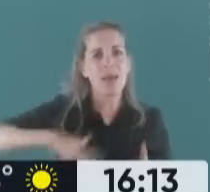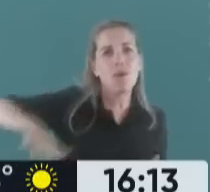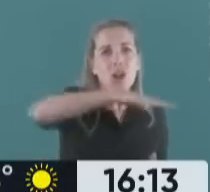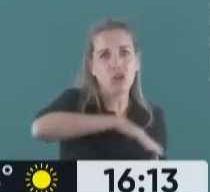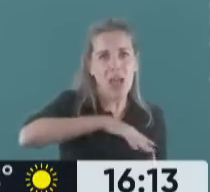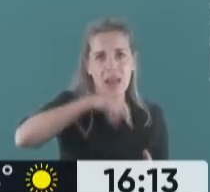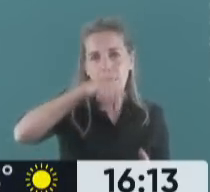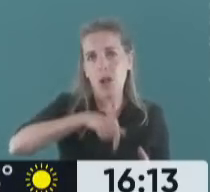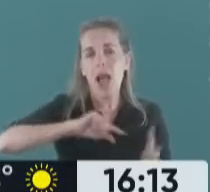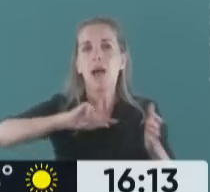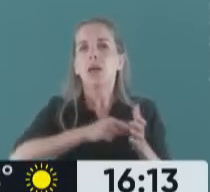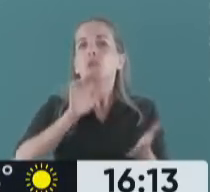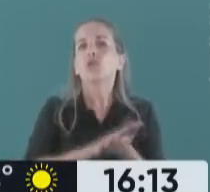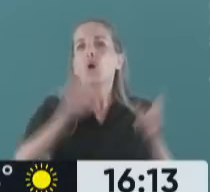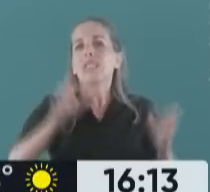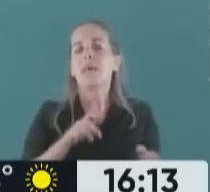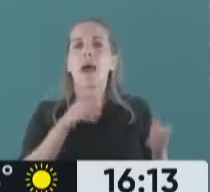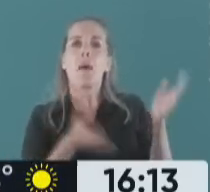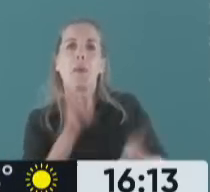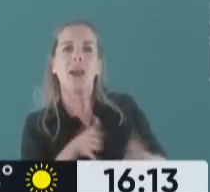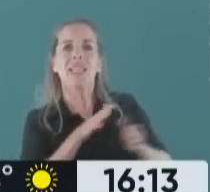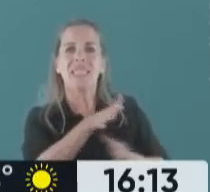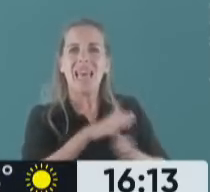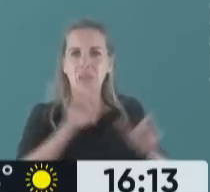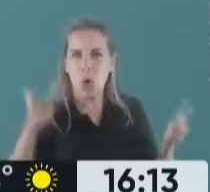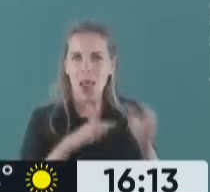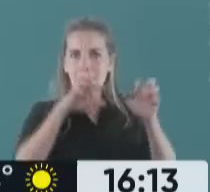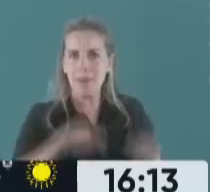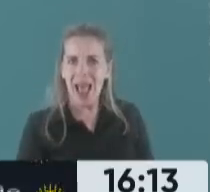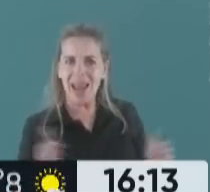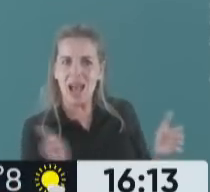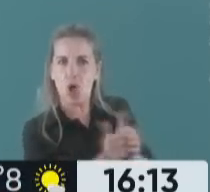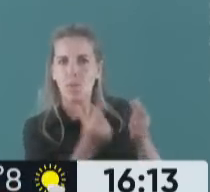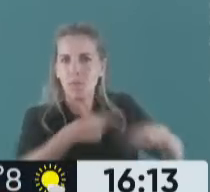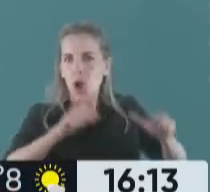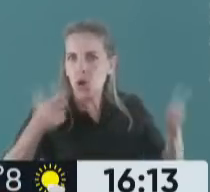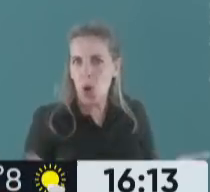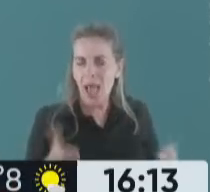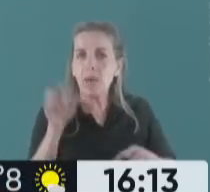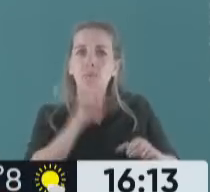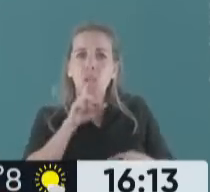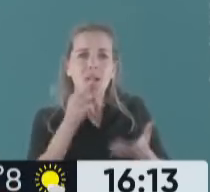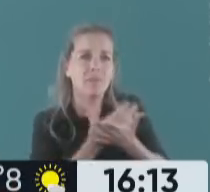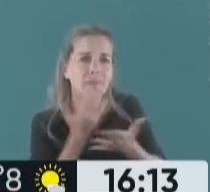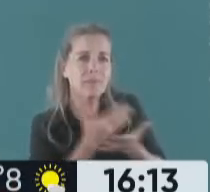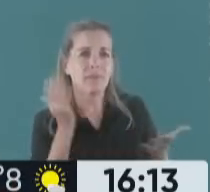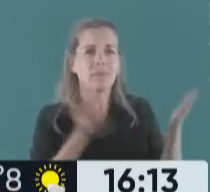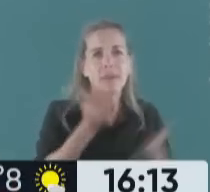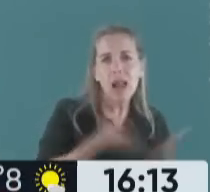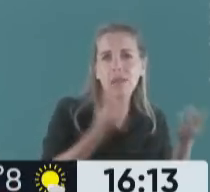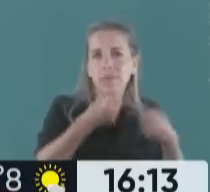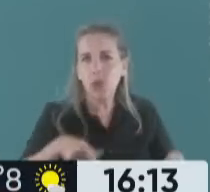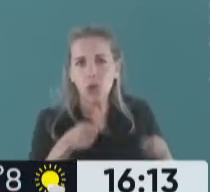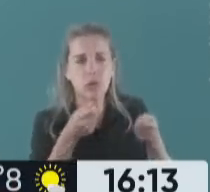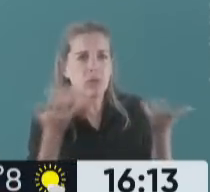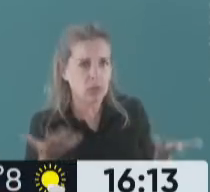política con respecto a la violencia de género para acompañar a aquellas mujeres que son víctimas de violencia de género o no tiene ninguna política de equidad, entonces muchas veces es